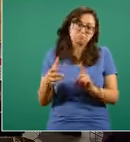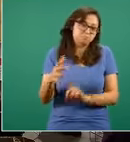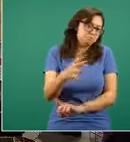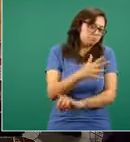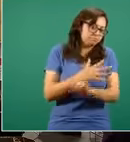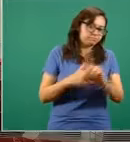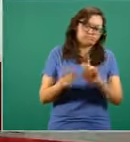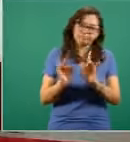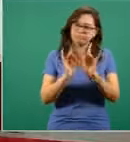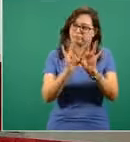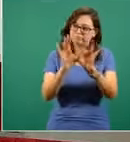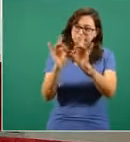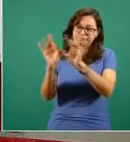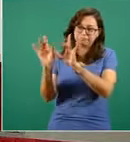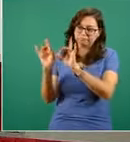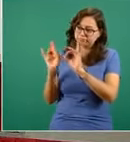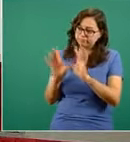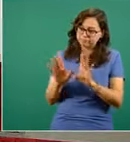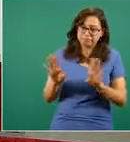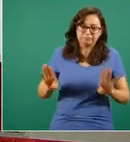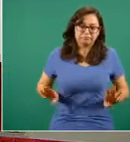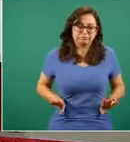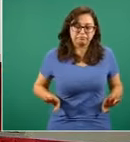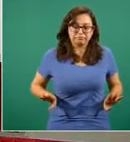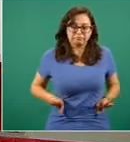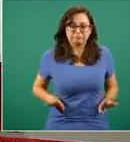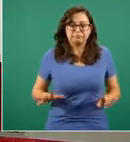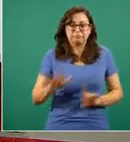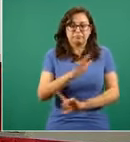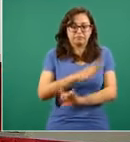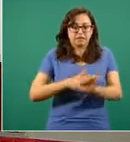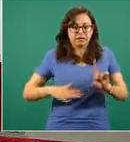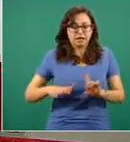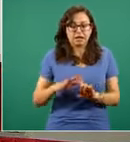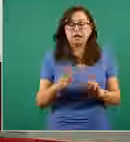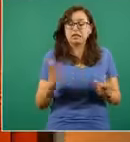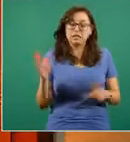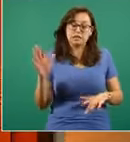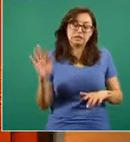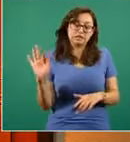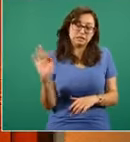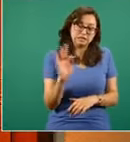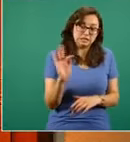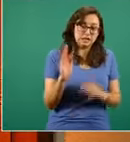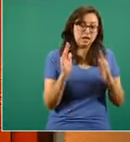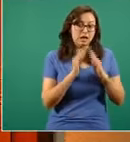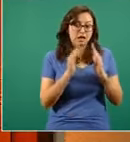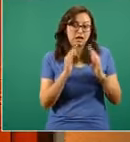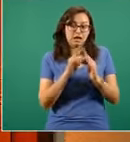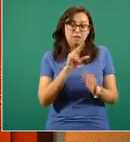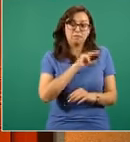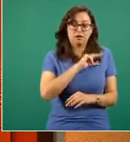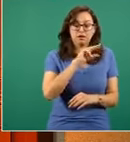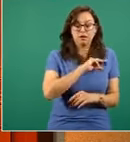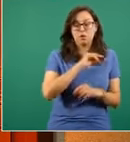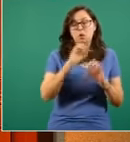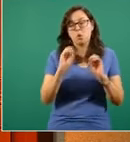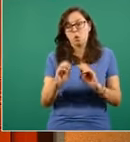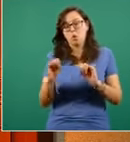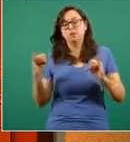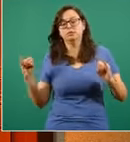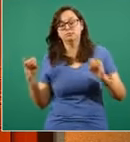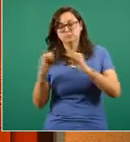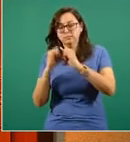situaciones particulares de no necesariamente estar en un domicilio privado, sino también estar en otras instancias o